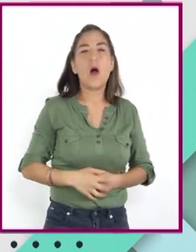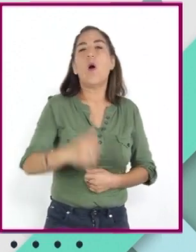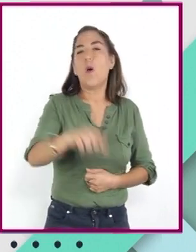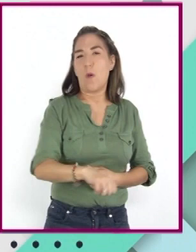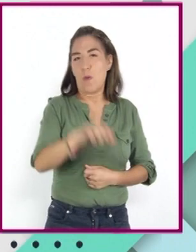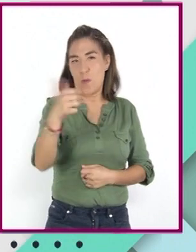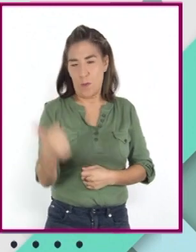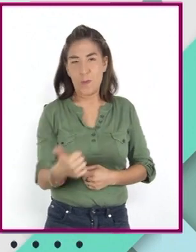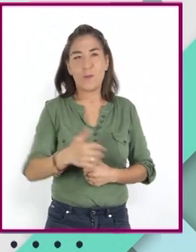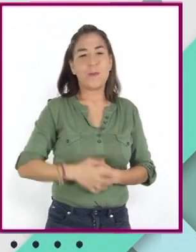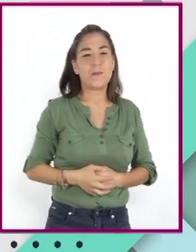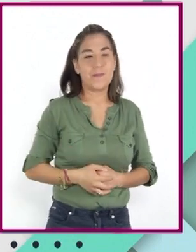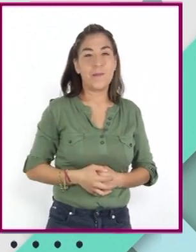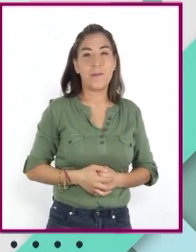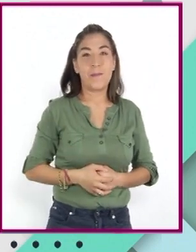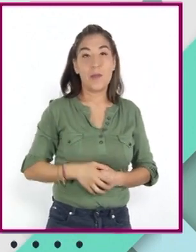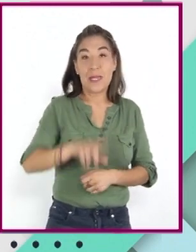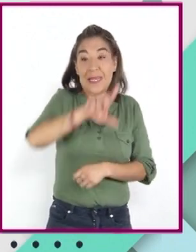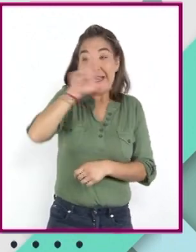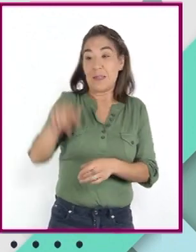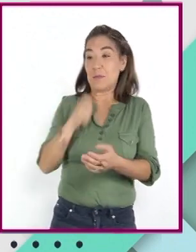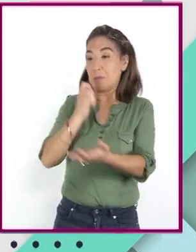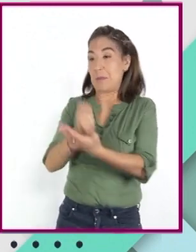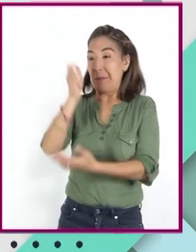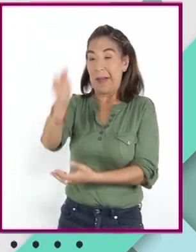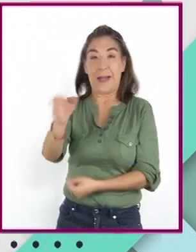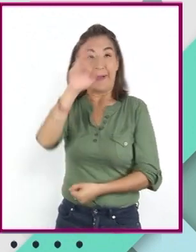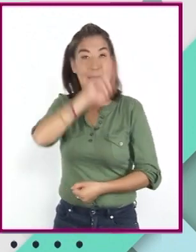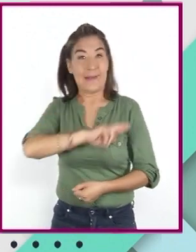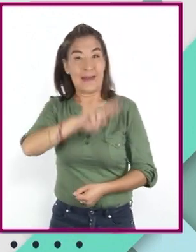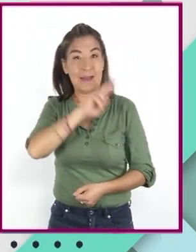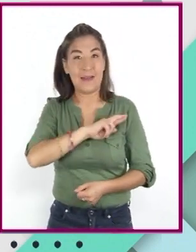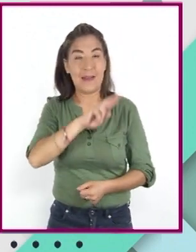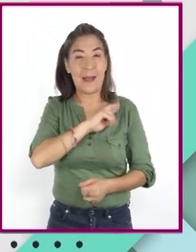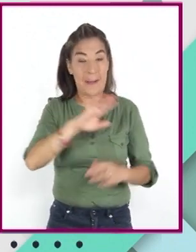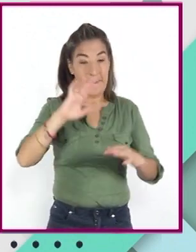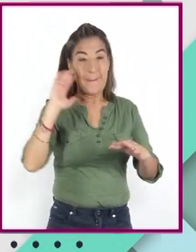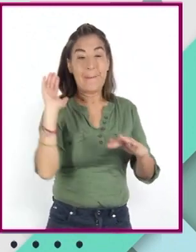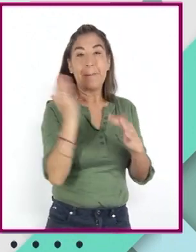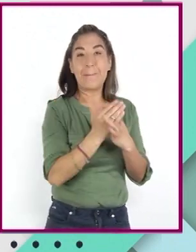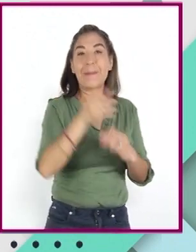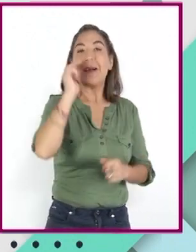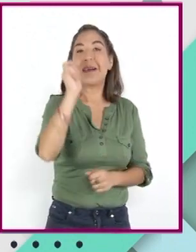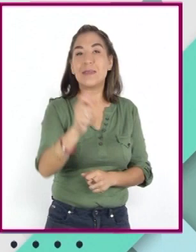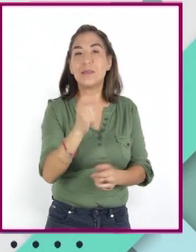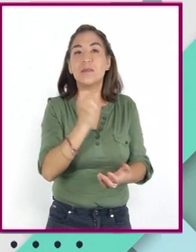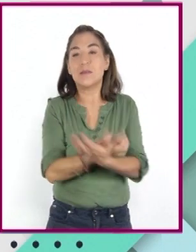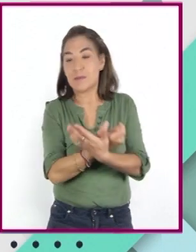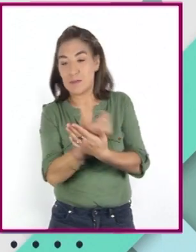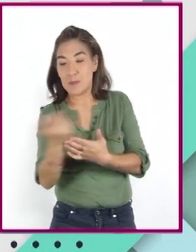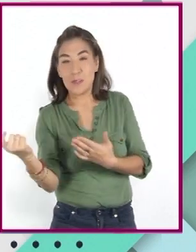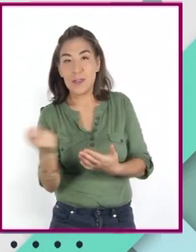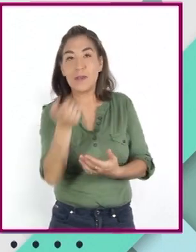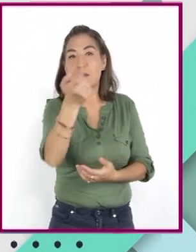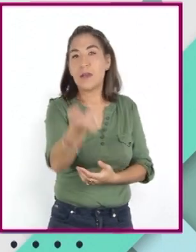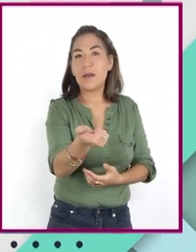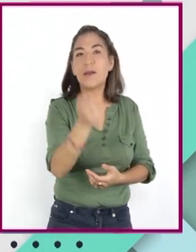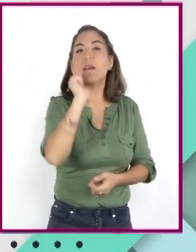que después de pagar su renta, que es un tercio de lo que cobra de sueldo, le